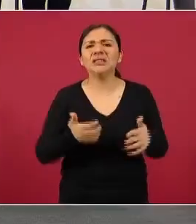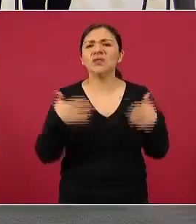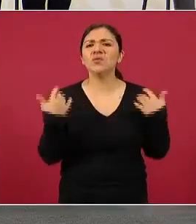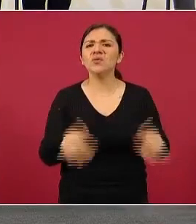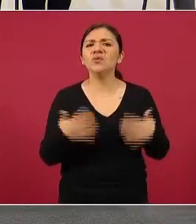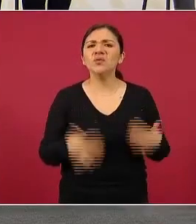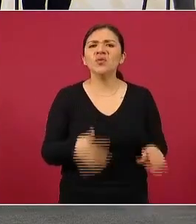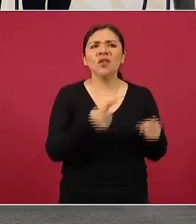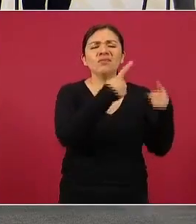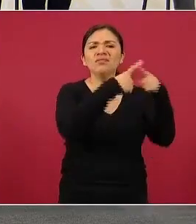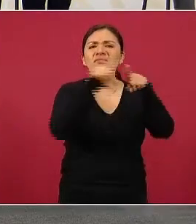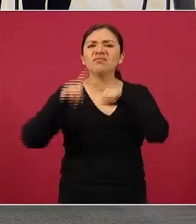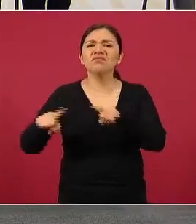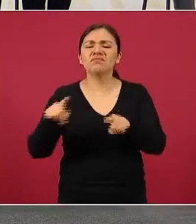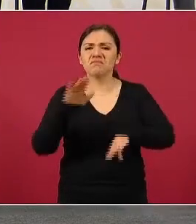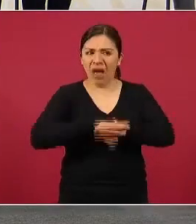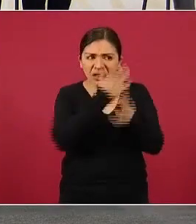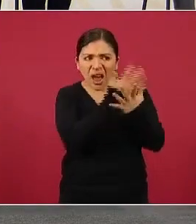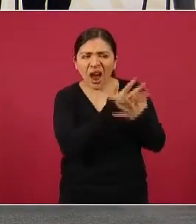grandes presas